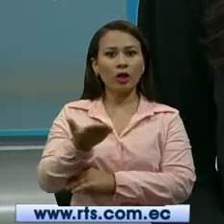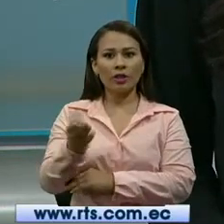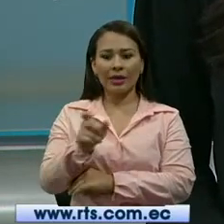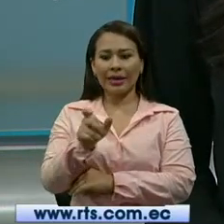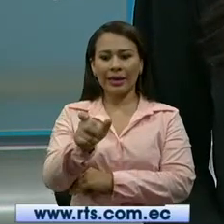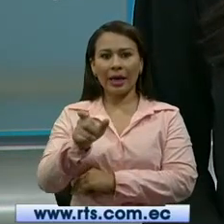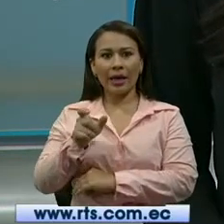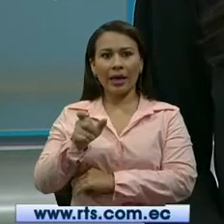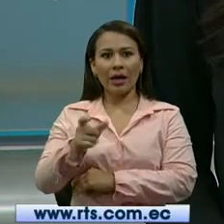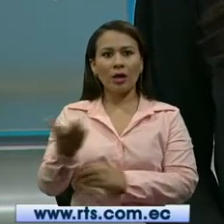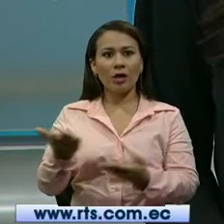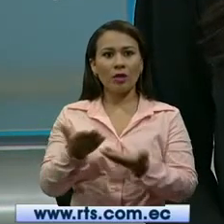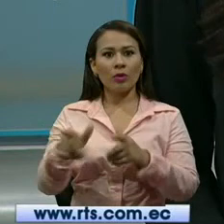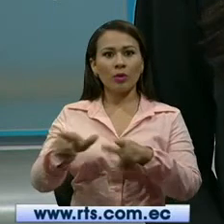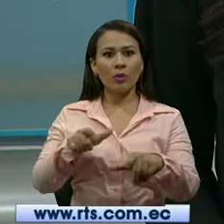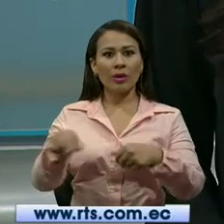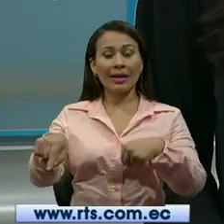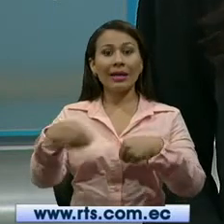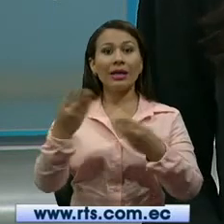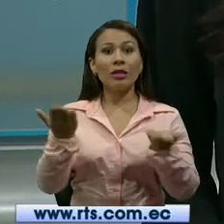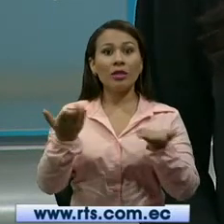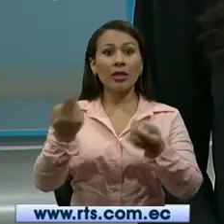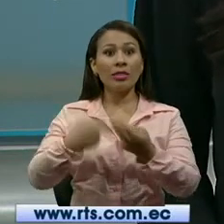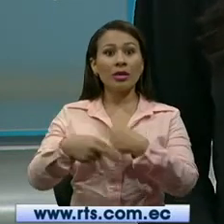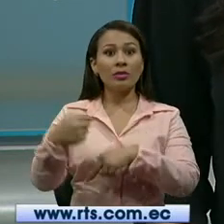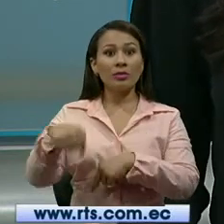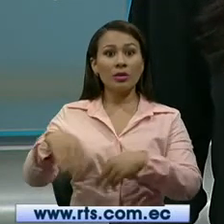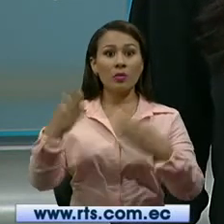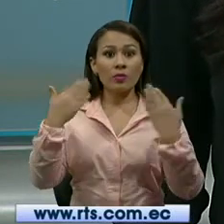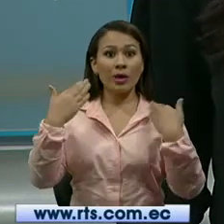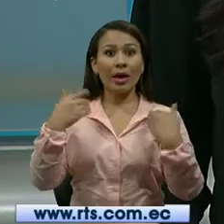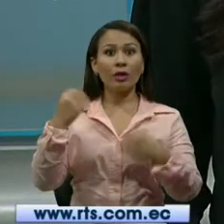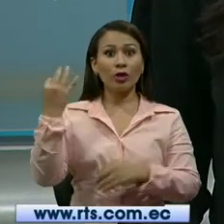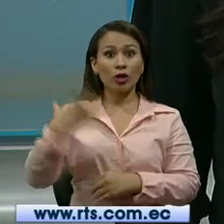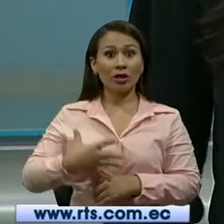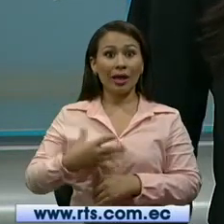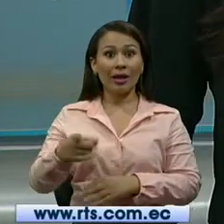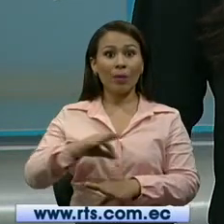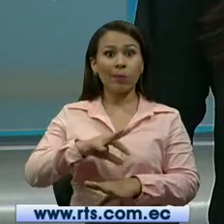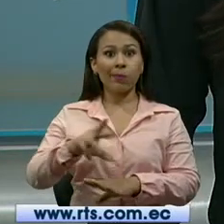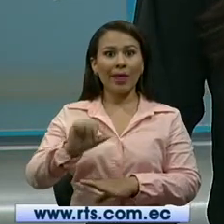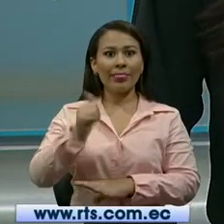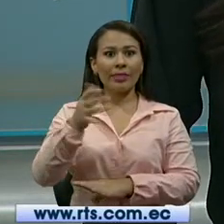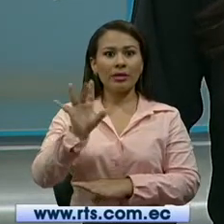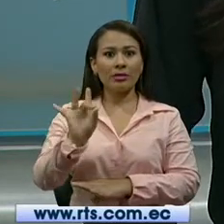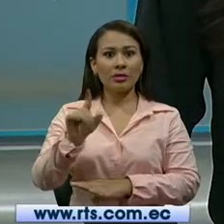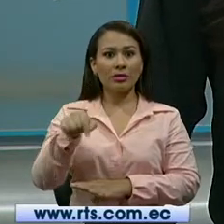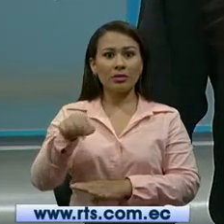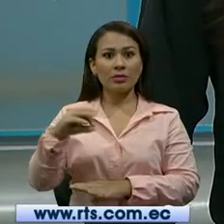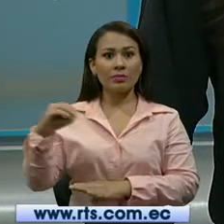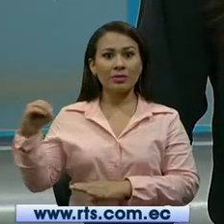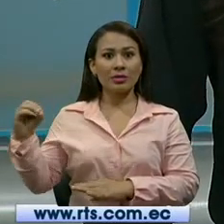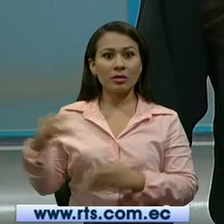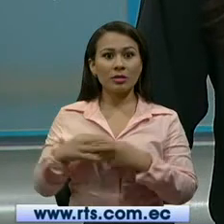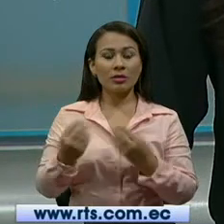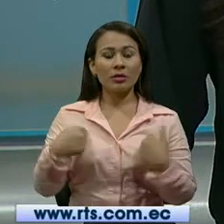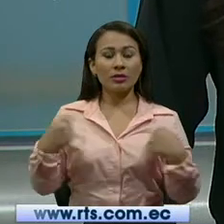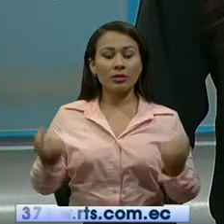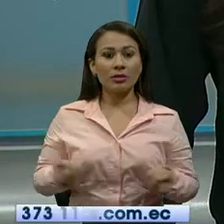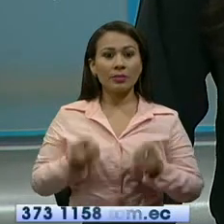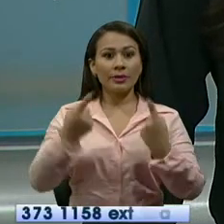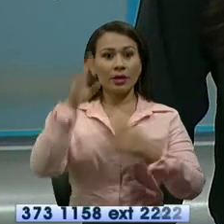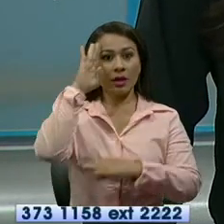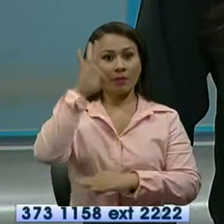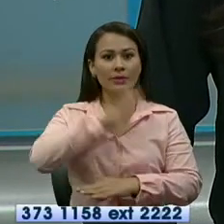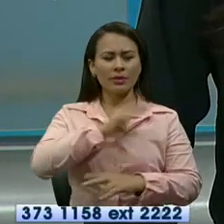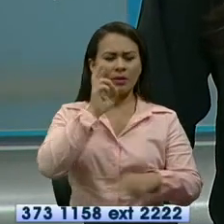local ubicado en un centro comercial de Guayaquil. En total se llevaron 18 mil dólares. La policía investiga si se trata de